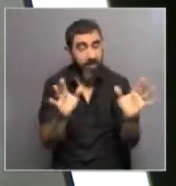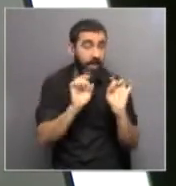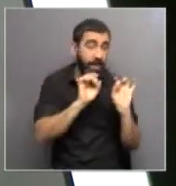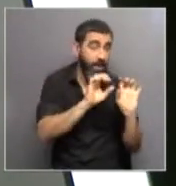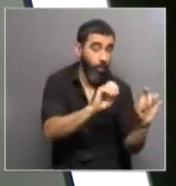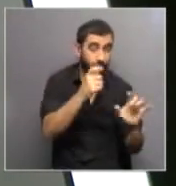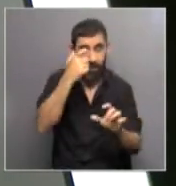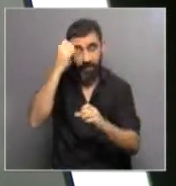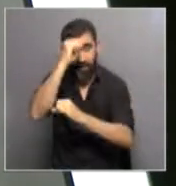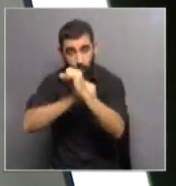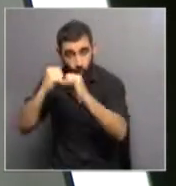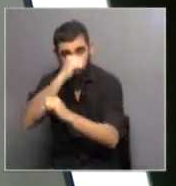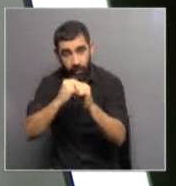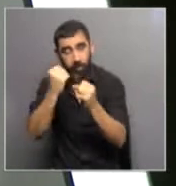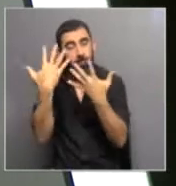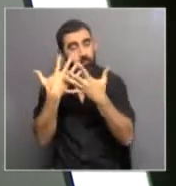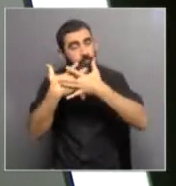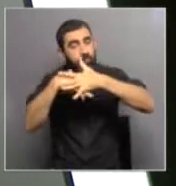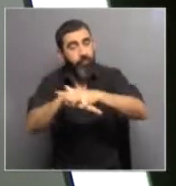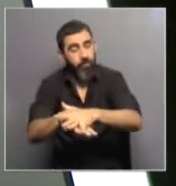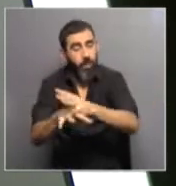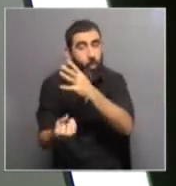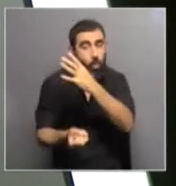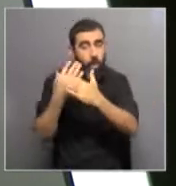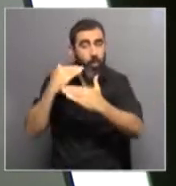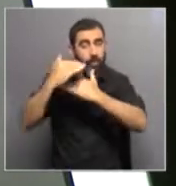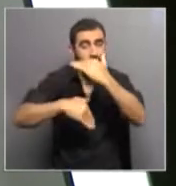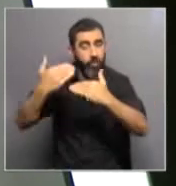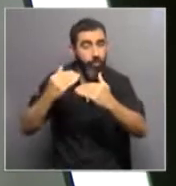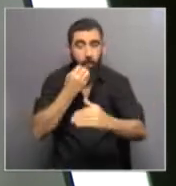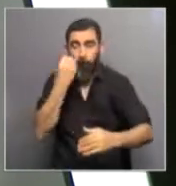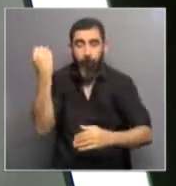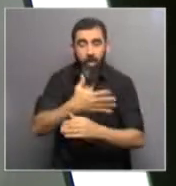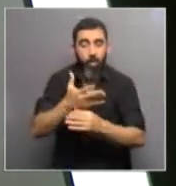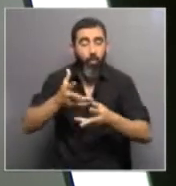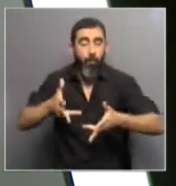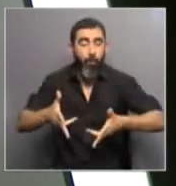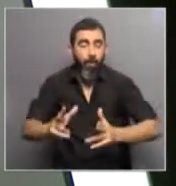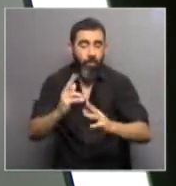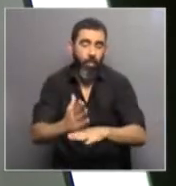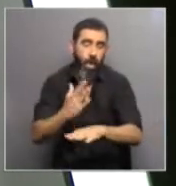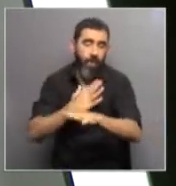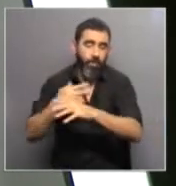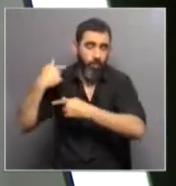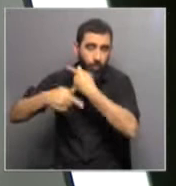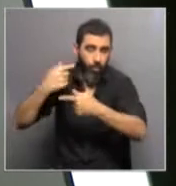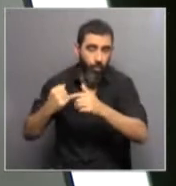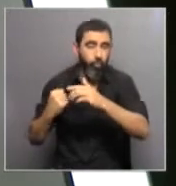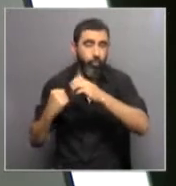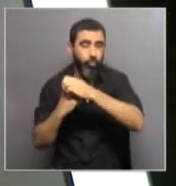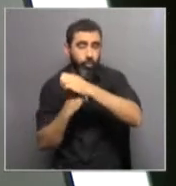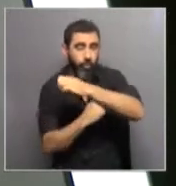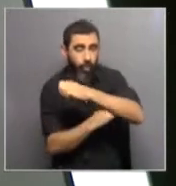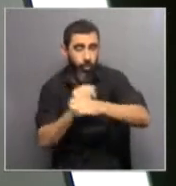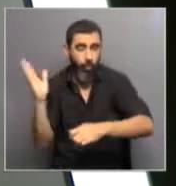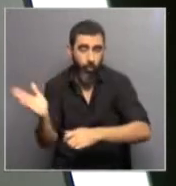y lo tecnológico, se integran en nuevos desarrollos que potencian a los métodos tradicionales. Sostenibilidad en la